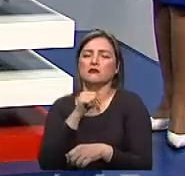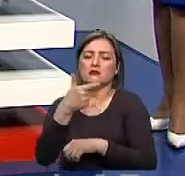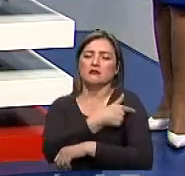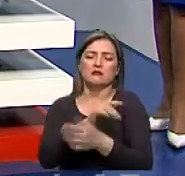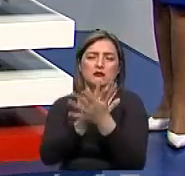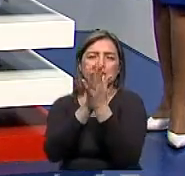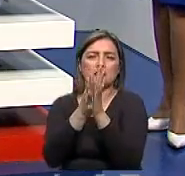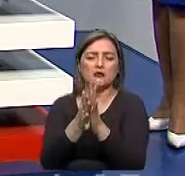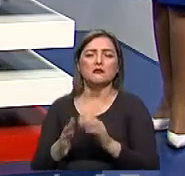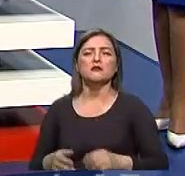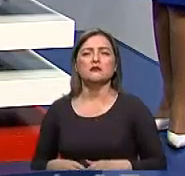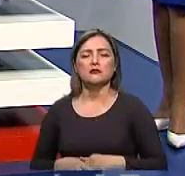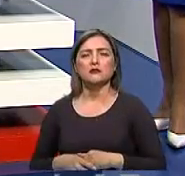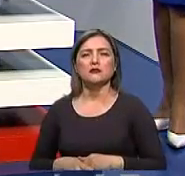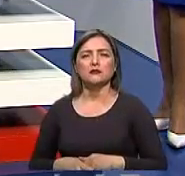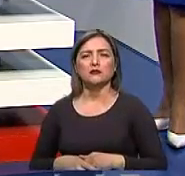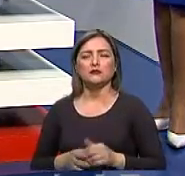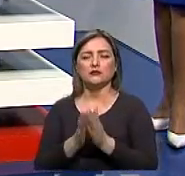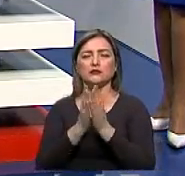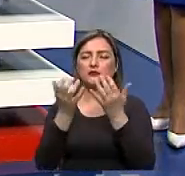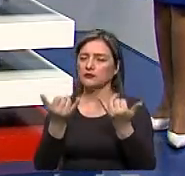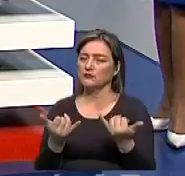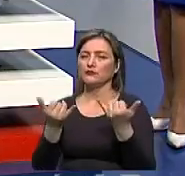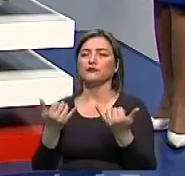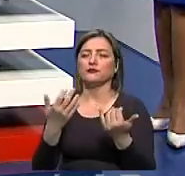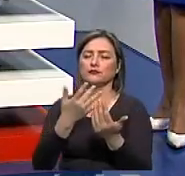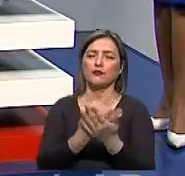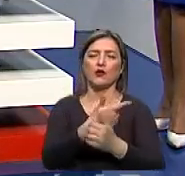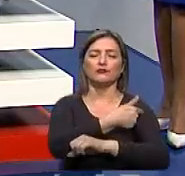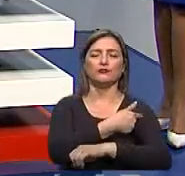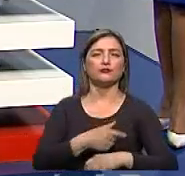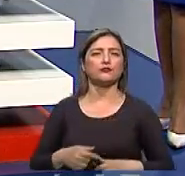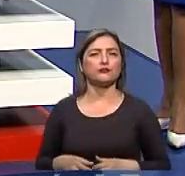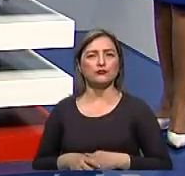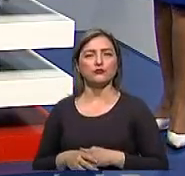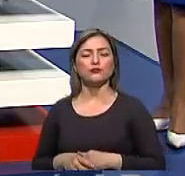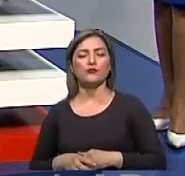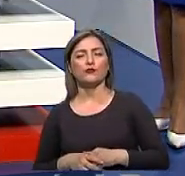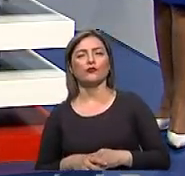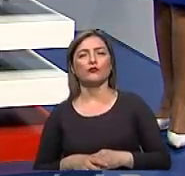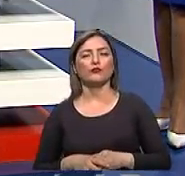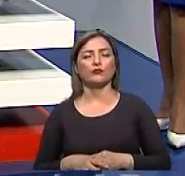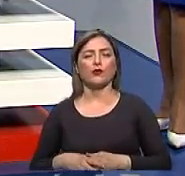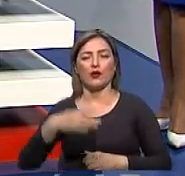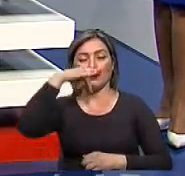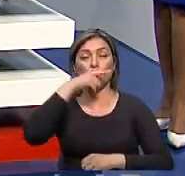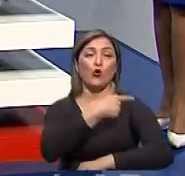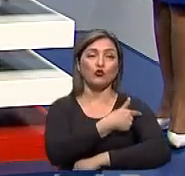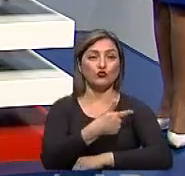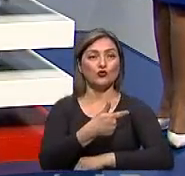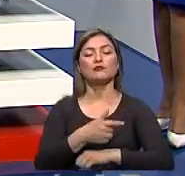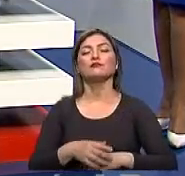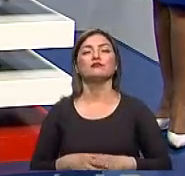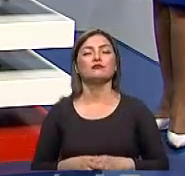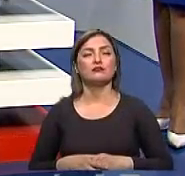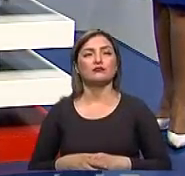estas vacunas pediátricas y por eso se está pidiendo que a la par se confirme que los niños hayan sido vacunados para aplicarles la